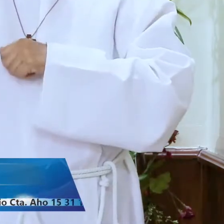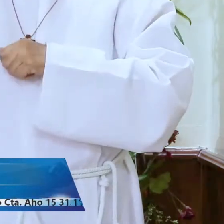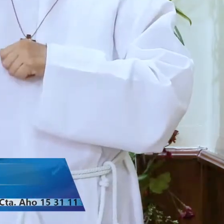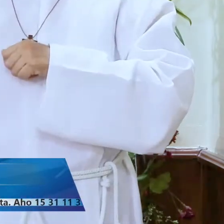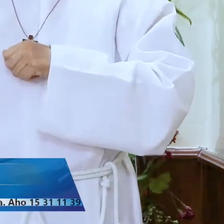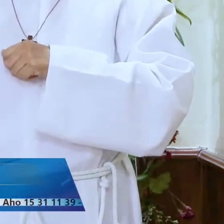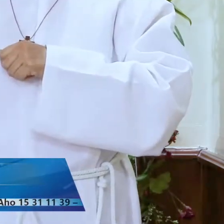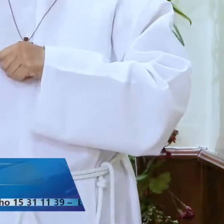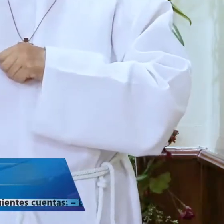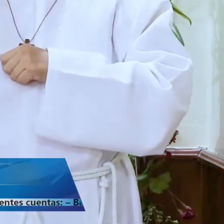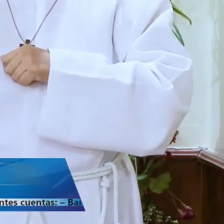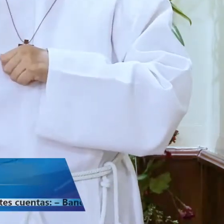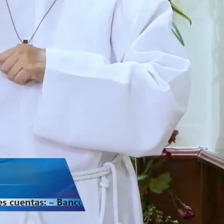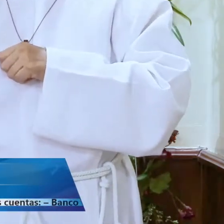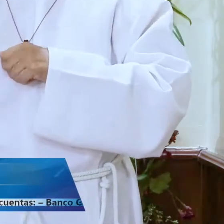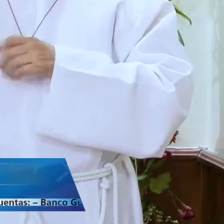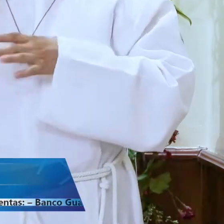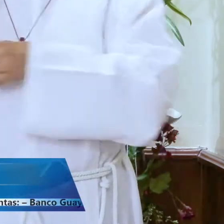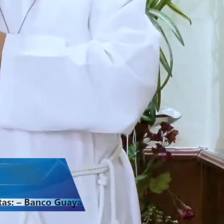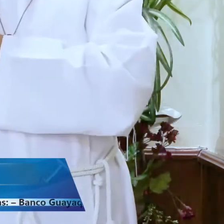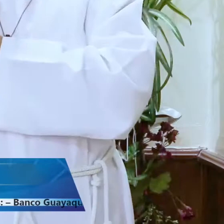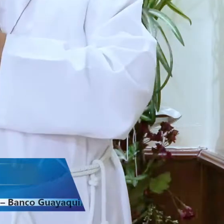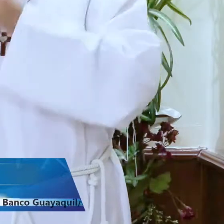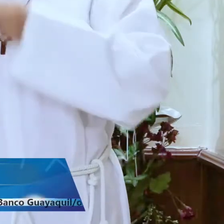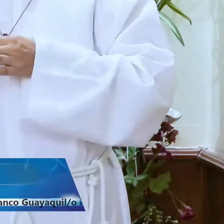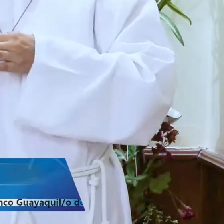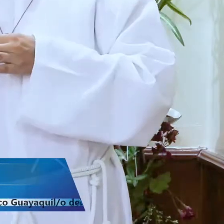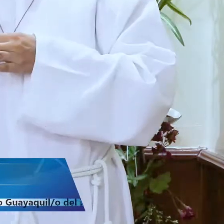cayado me dan seguridad